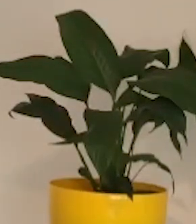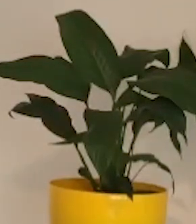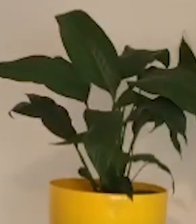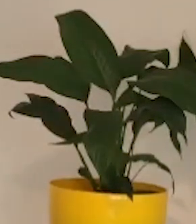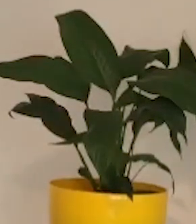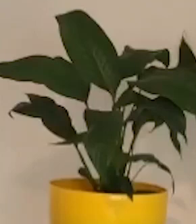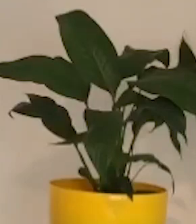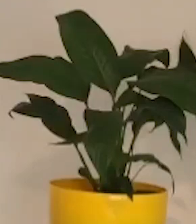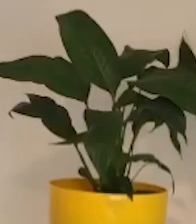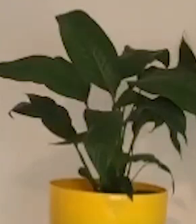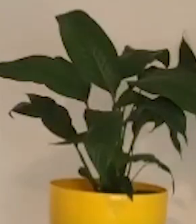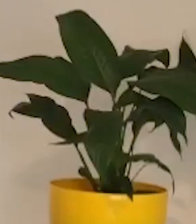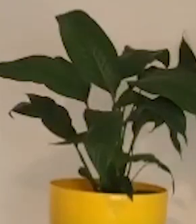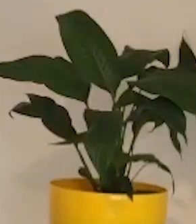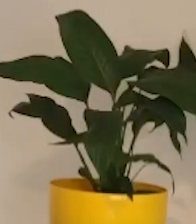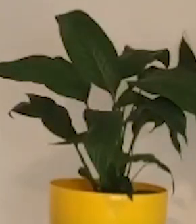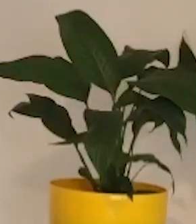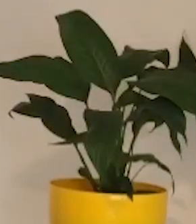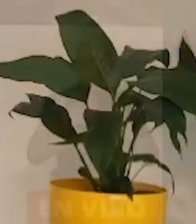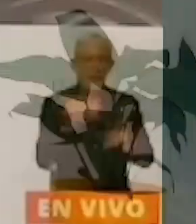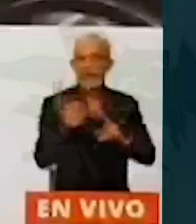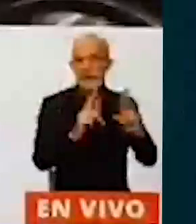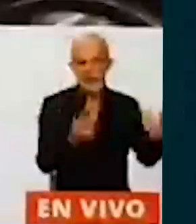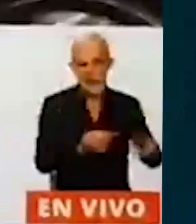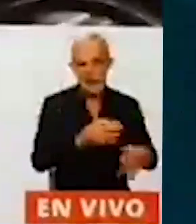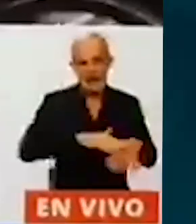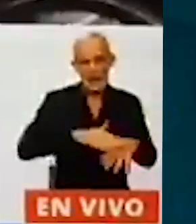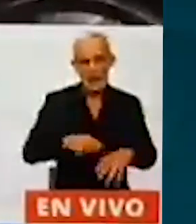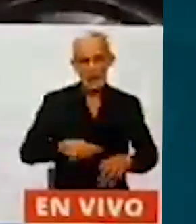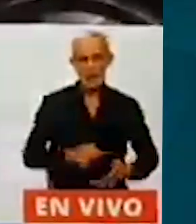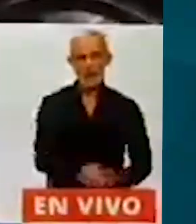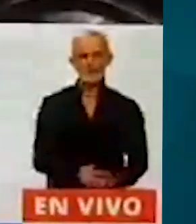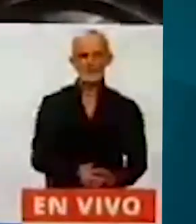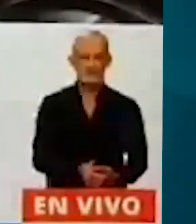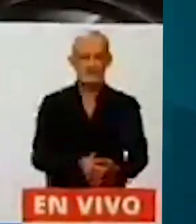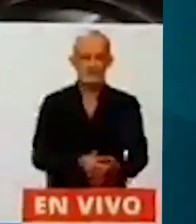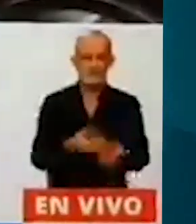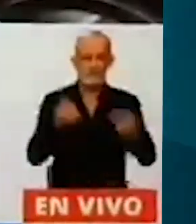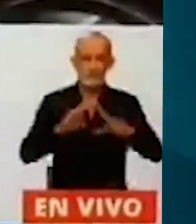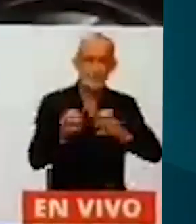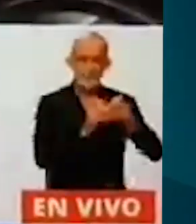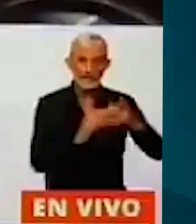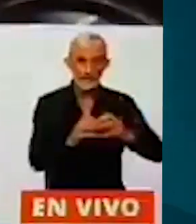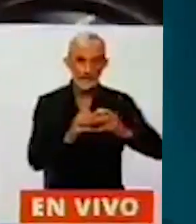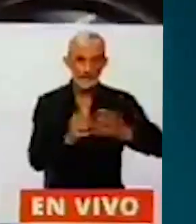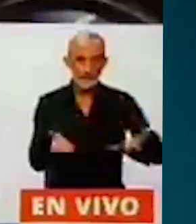le fue ajeno a esta situación y tiró estas cosas. Recién arranca la sesión.